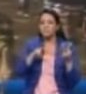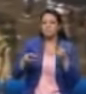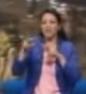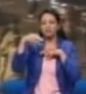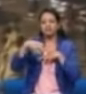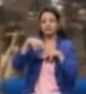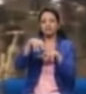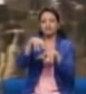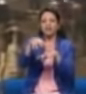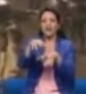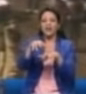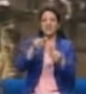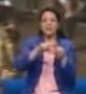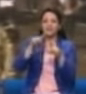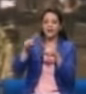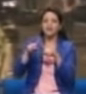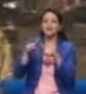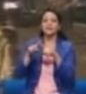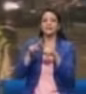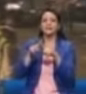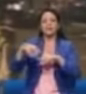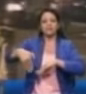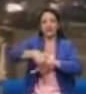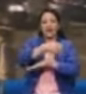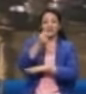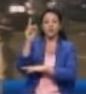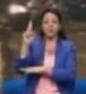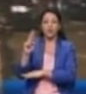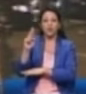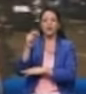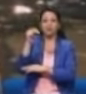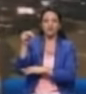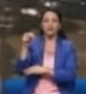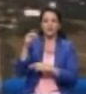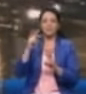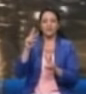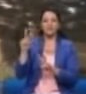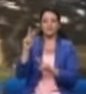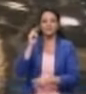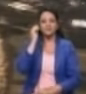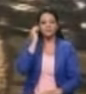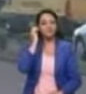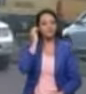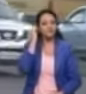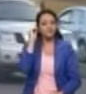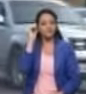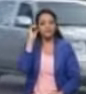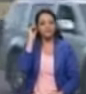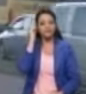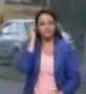que recorrieron las principales calles del sur y del norte de la ciudad. Veamos el siguiente reportaje.